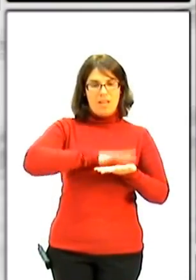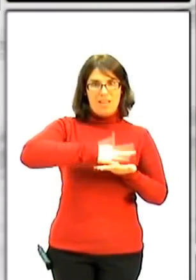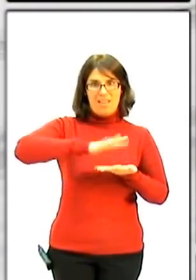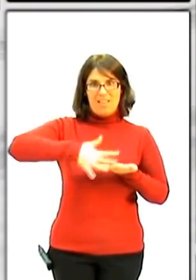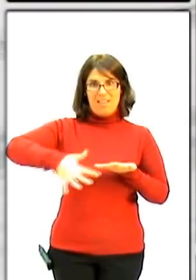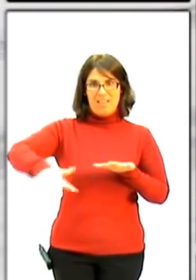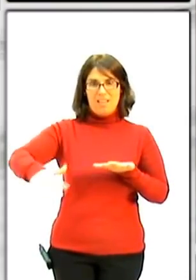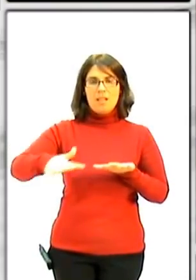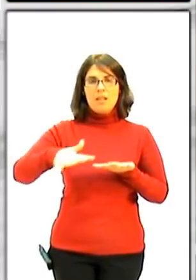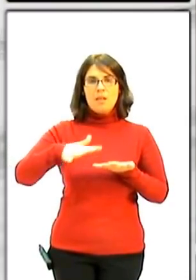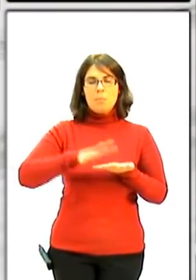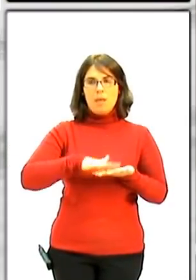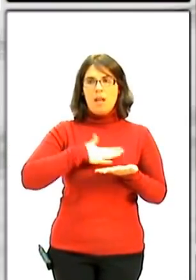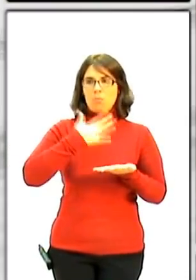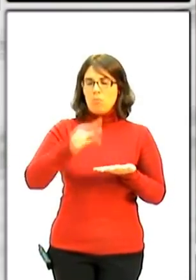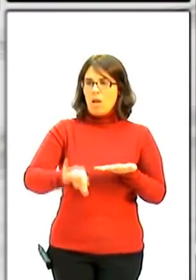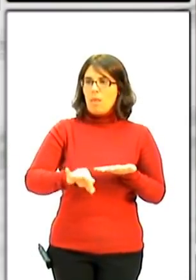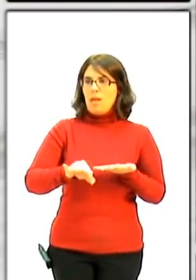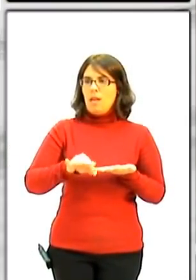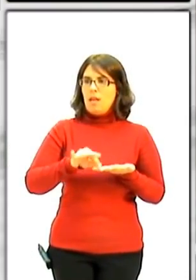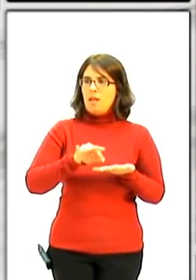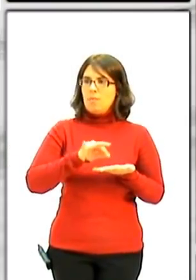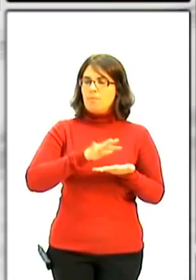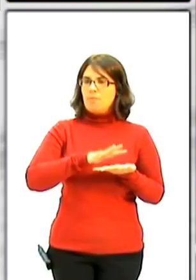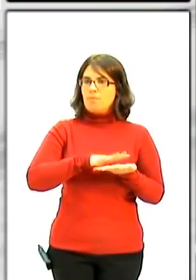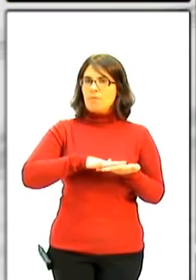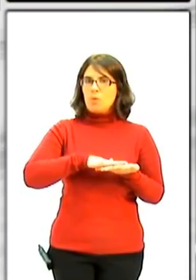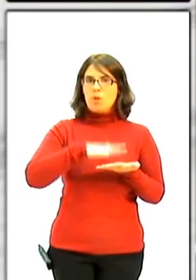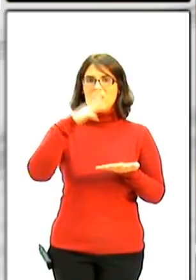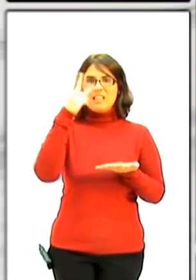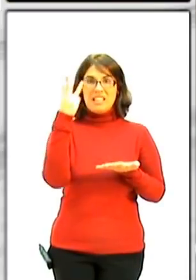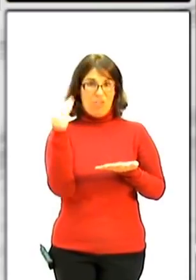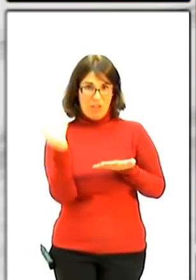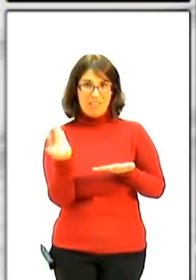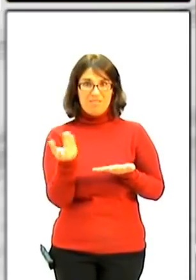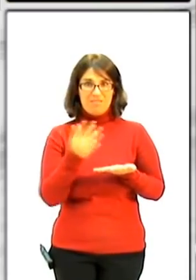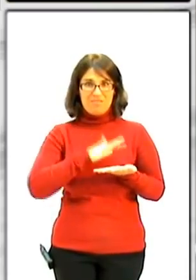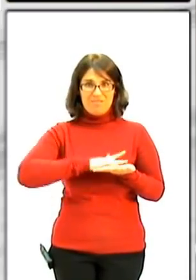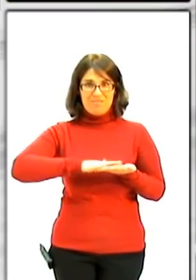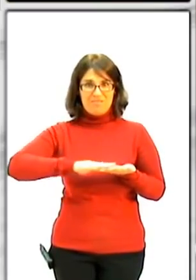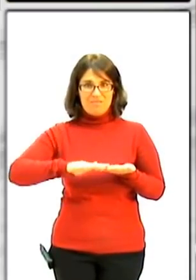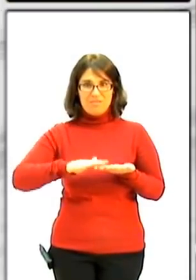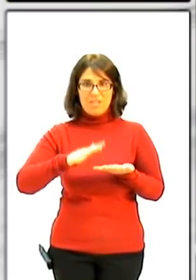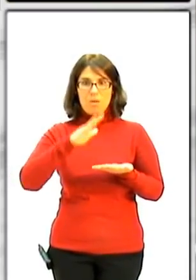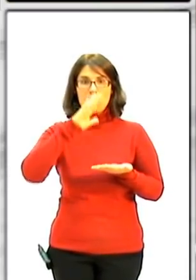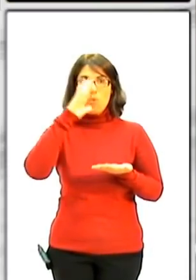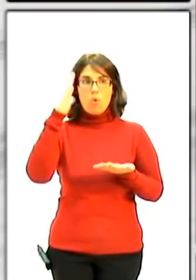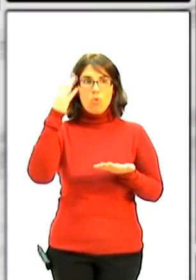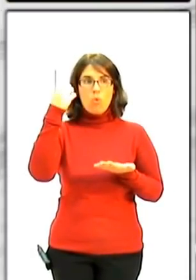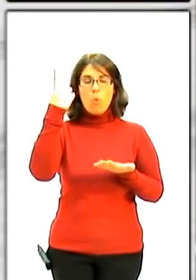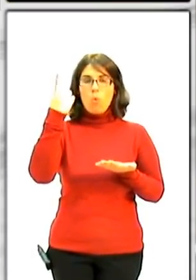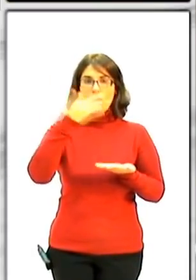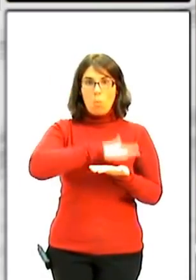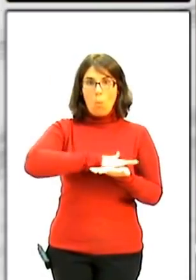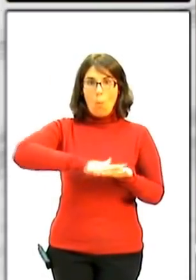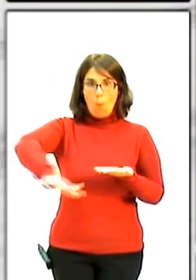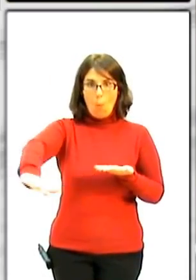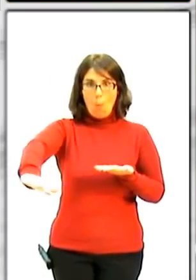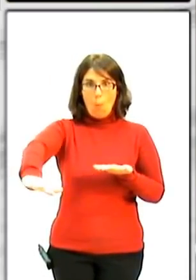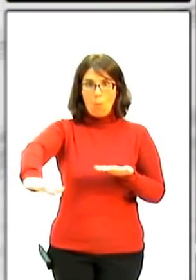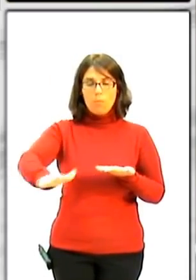poder expresar el tercer nivel, porque un plano, un mapa, la